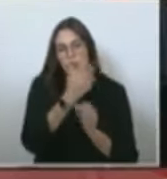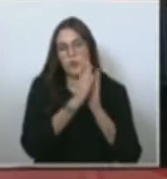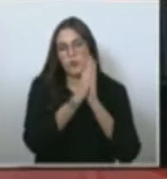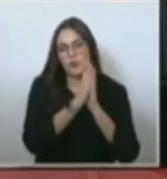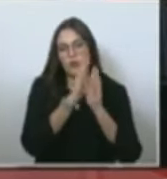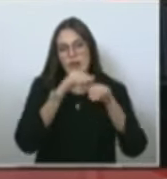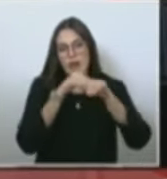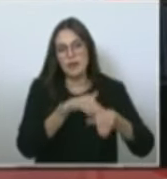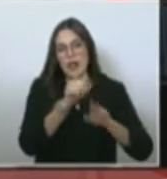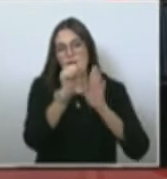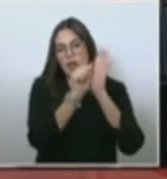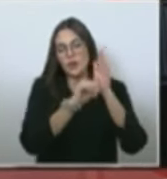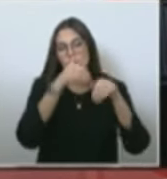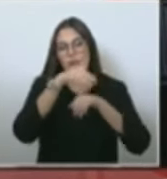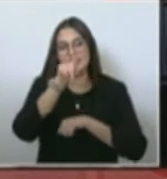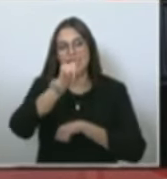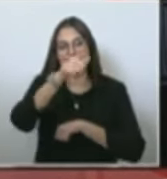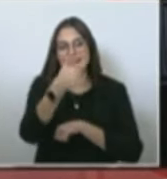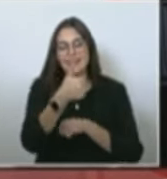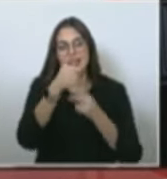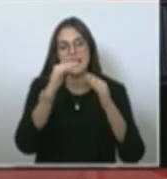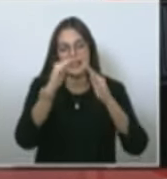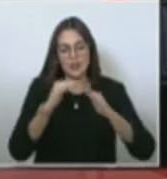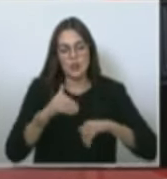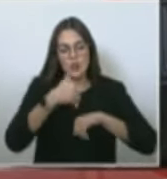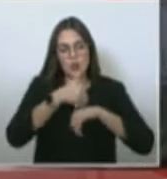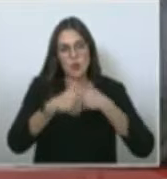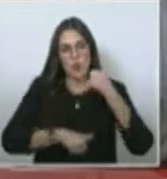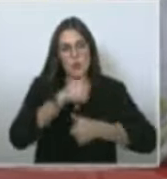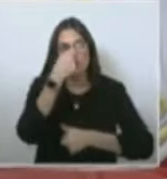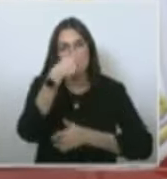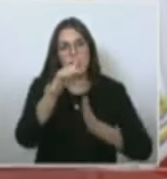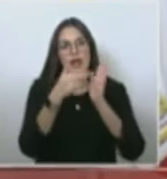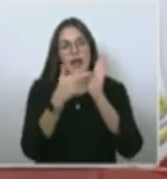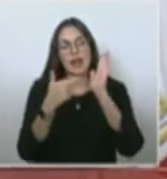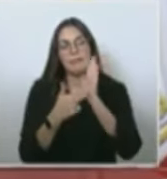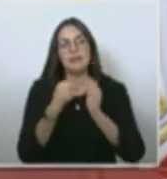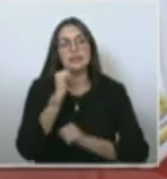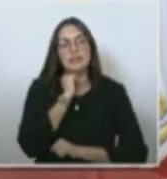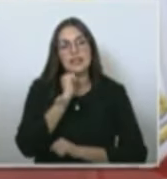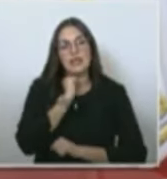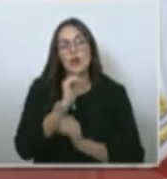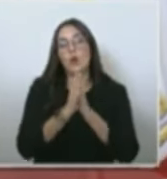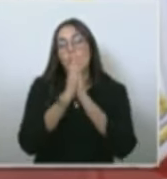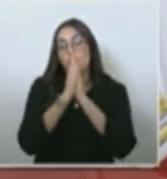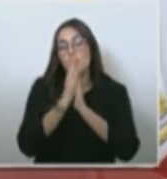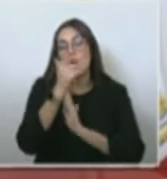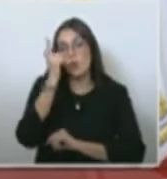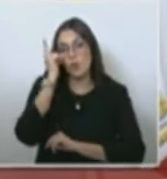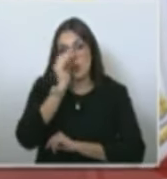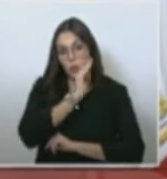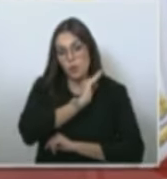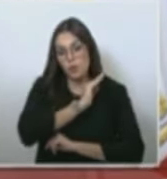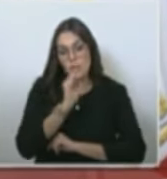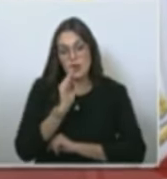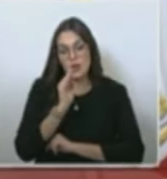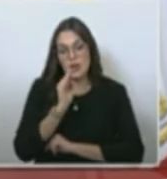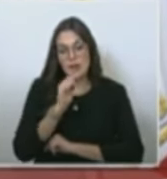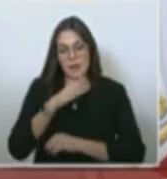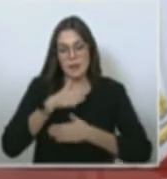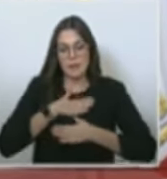artículo 76, fracción onceava, se pudiera extender